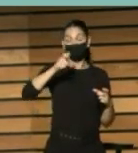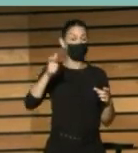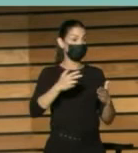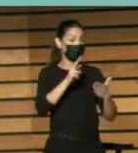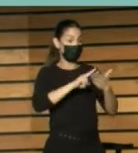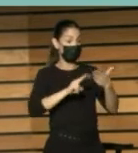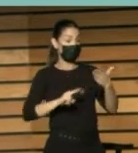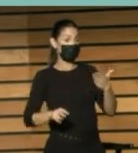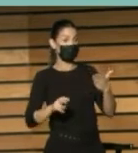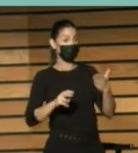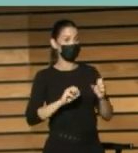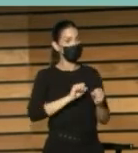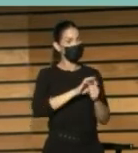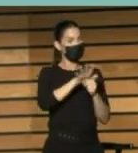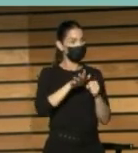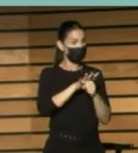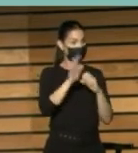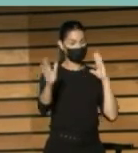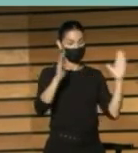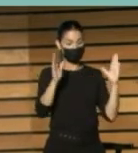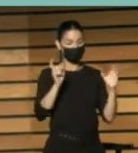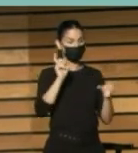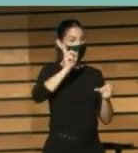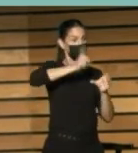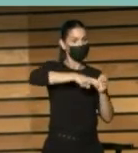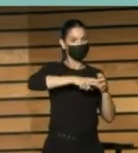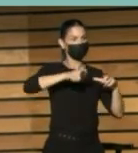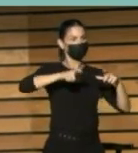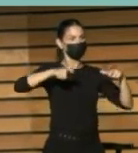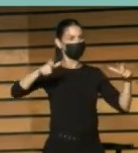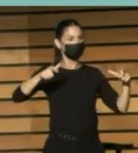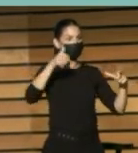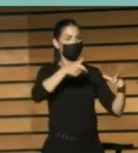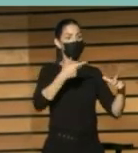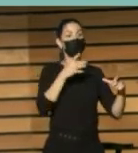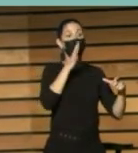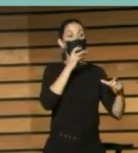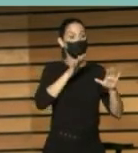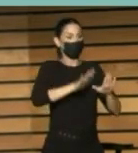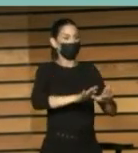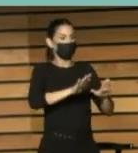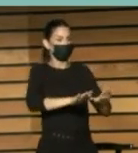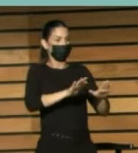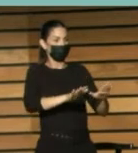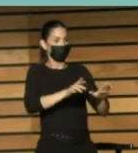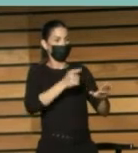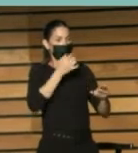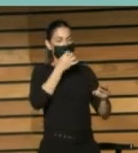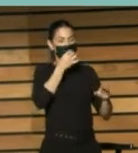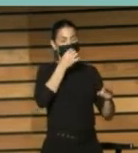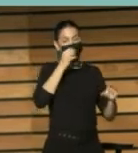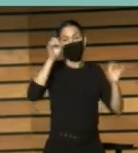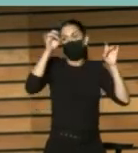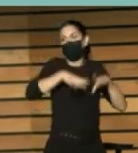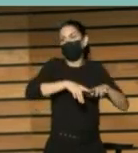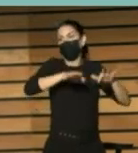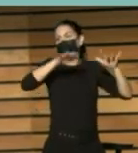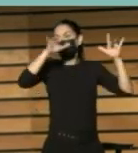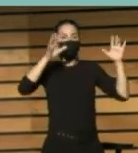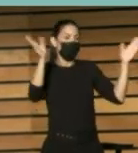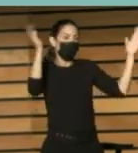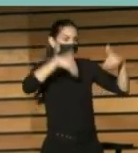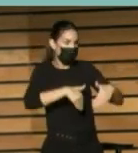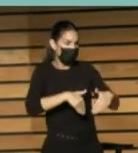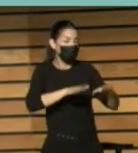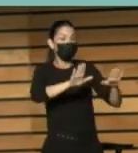lectura durante la pandemia. Sabéis igual que yo que no hay fórmulas mágicas, pero sí que